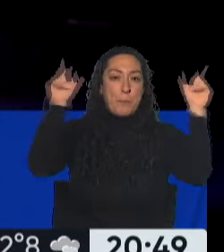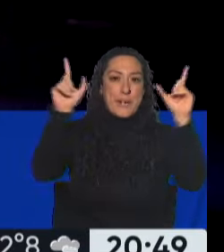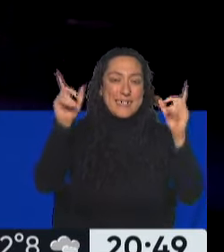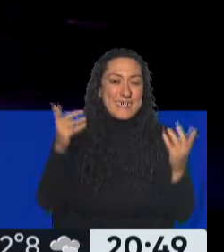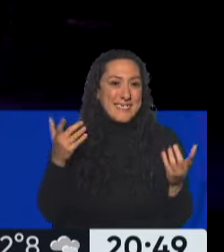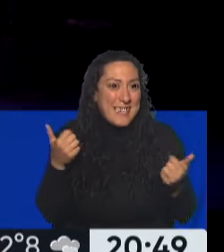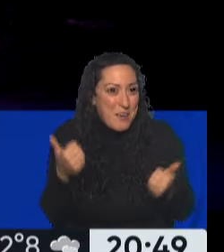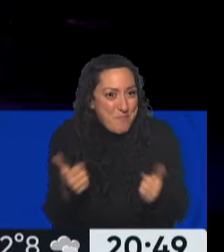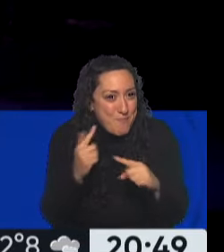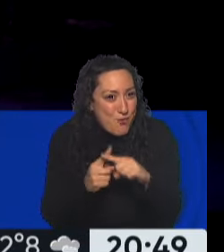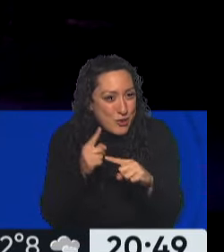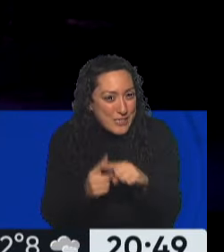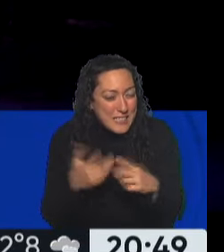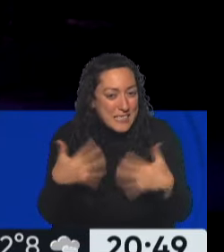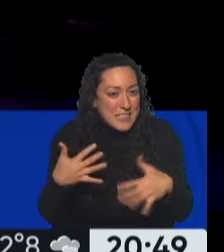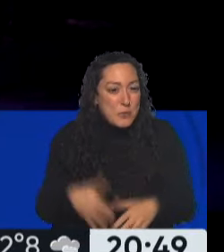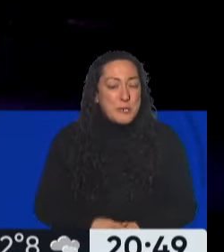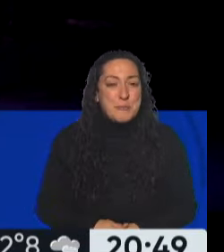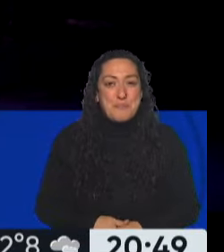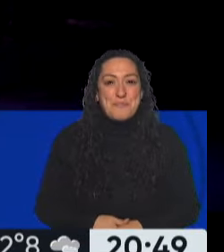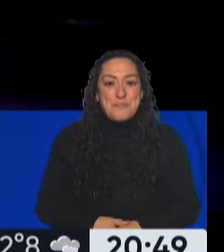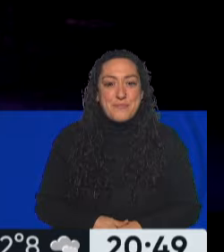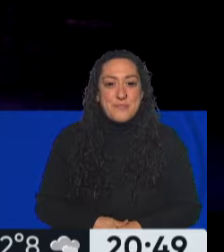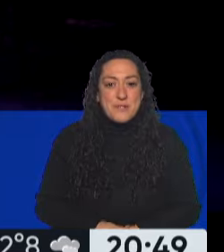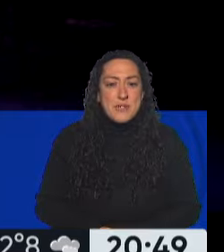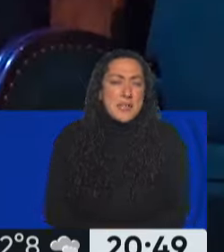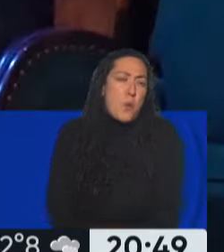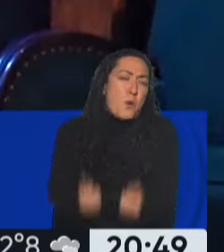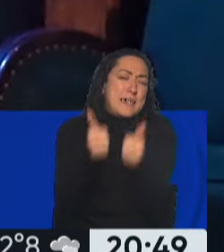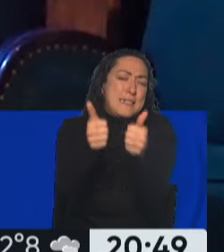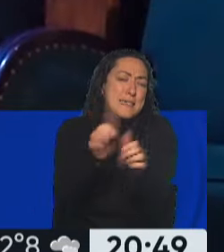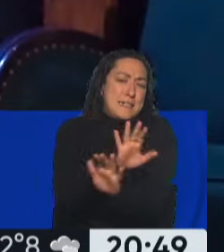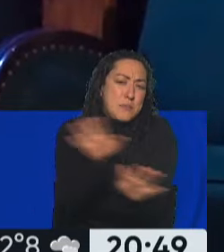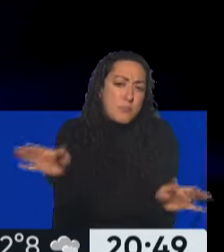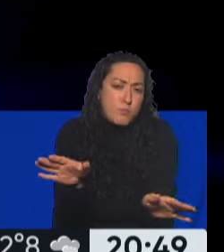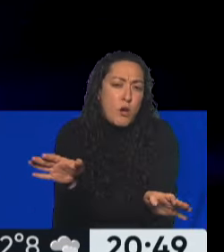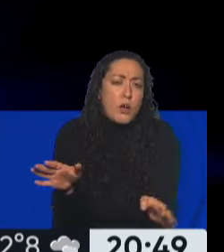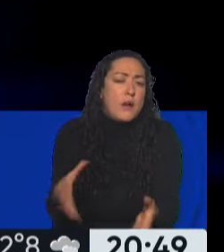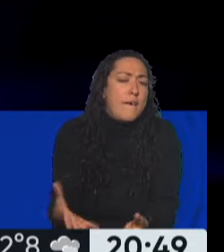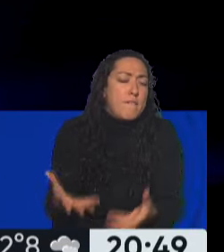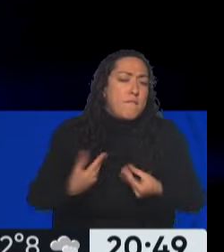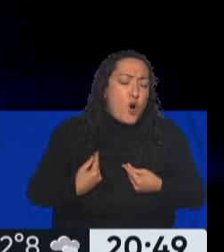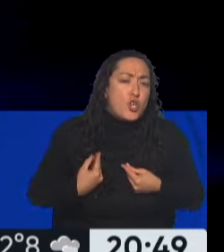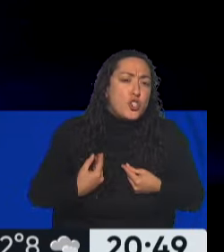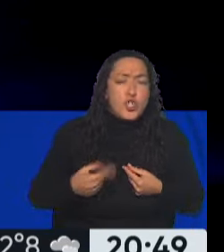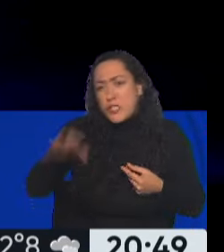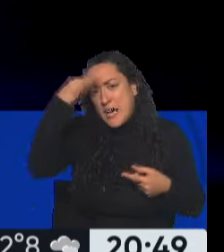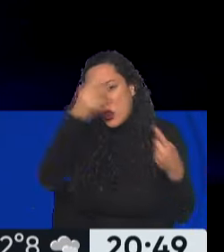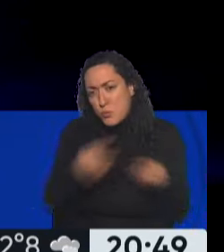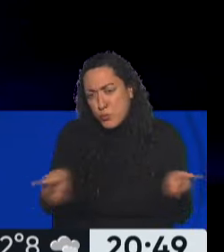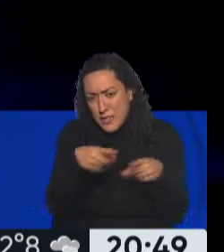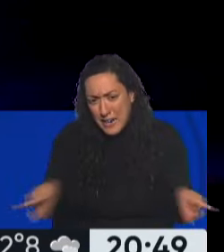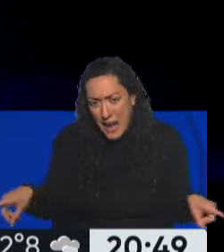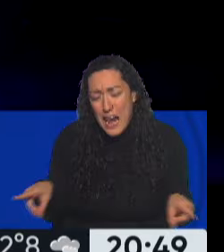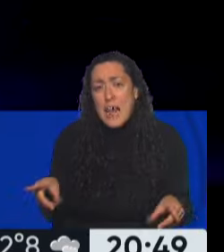bien y mucho, mucho. Es bárbaro esto, es como un apoyo fuerte al teatro musical. Los